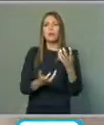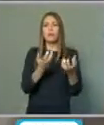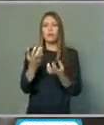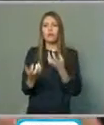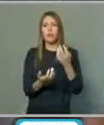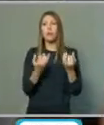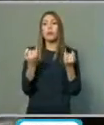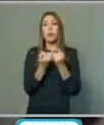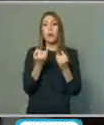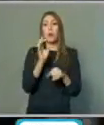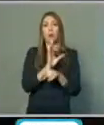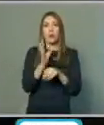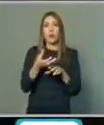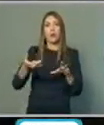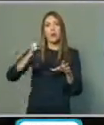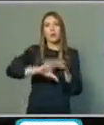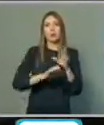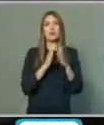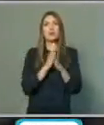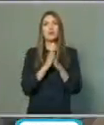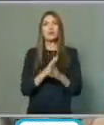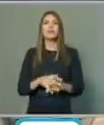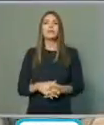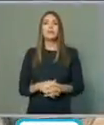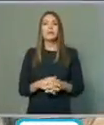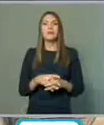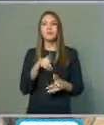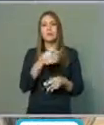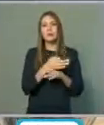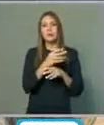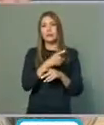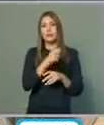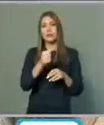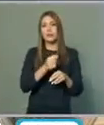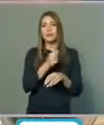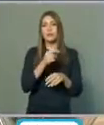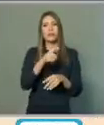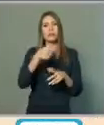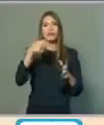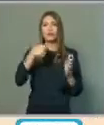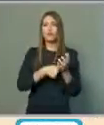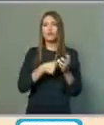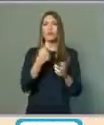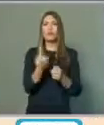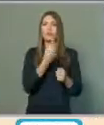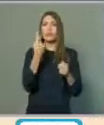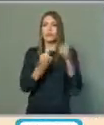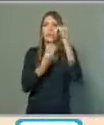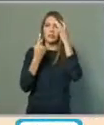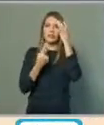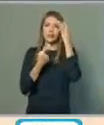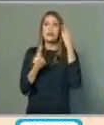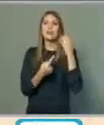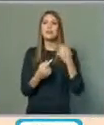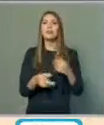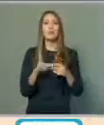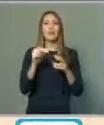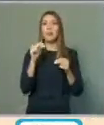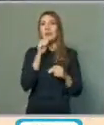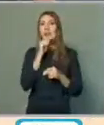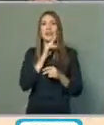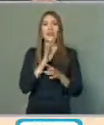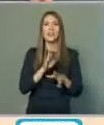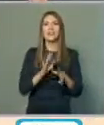La yema de huevo, sí, también, por favorcito, Andrés, ¿ok? Muy bien, en lo que estás ahí, dale play, Andrés. Vámonos. No me presiones, Lore, no me presiones. Dale play,